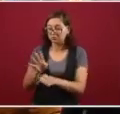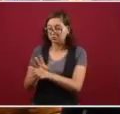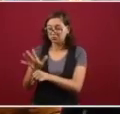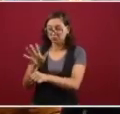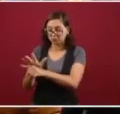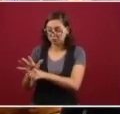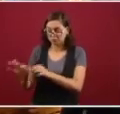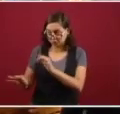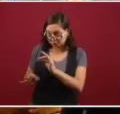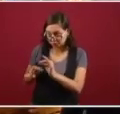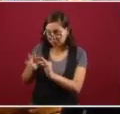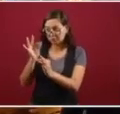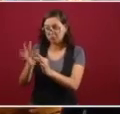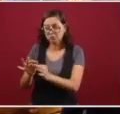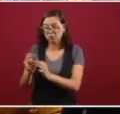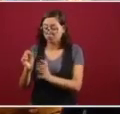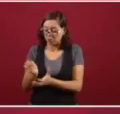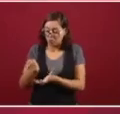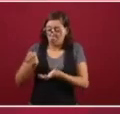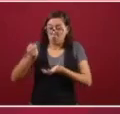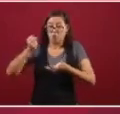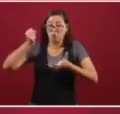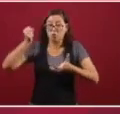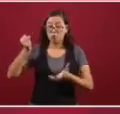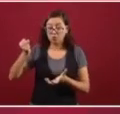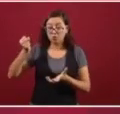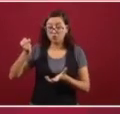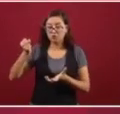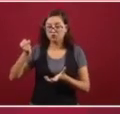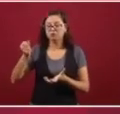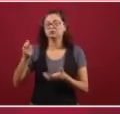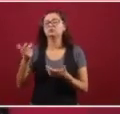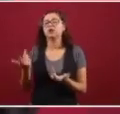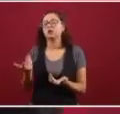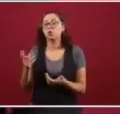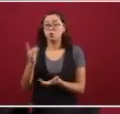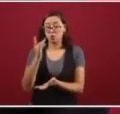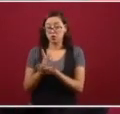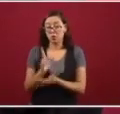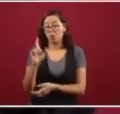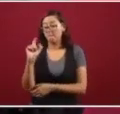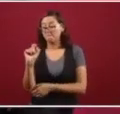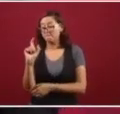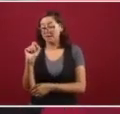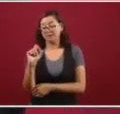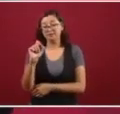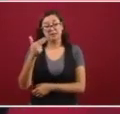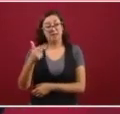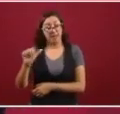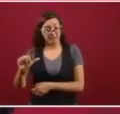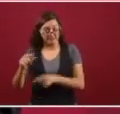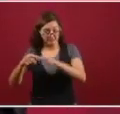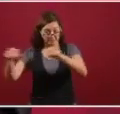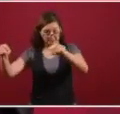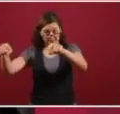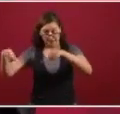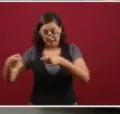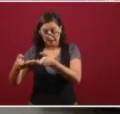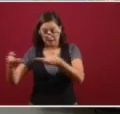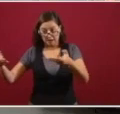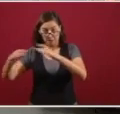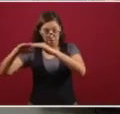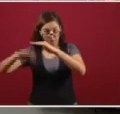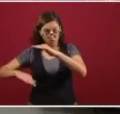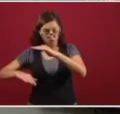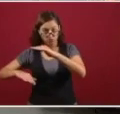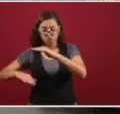presupuesto, entonces no va a ser de 20 hectáreas para abajo, puede